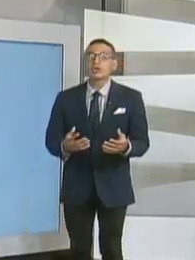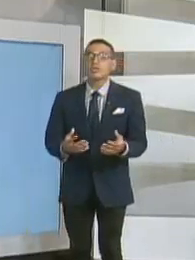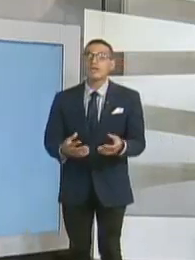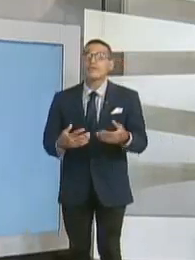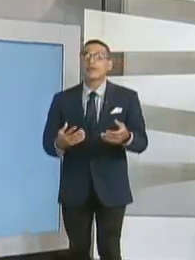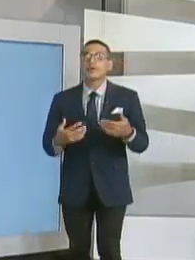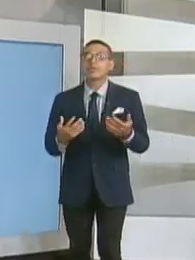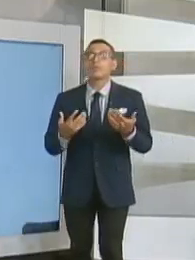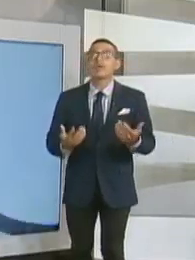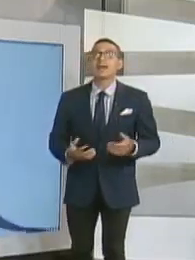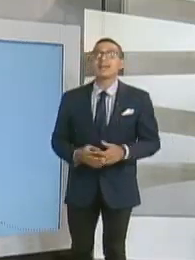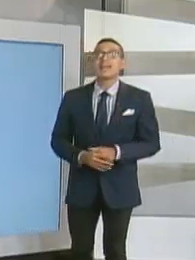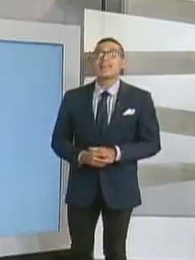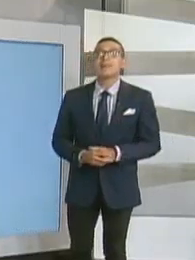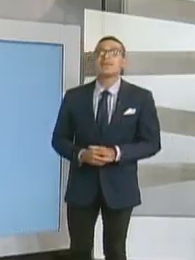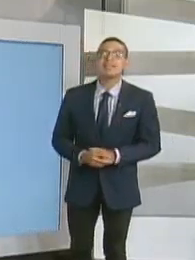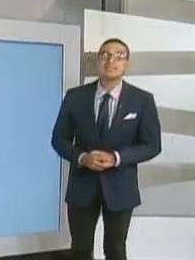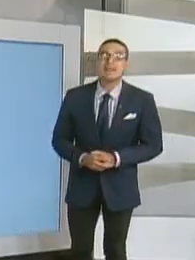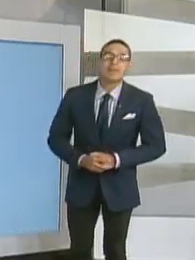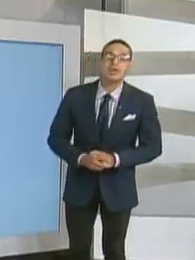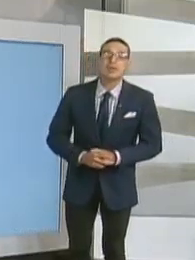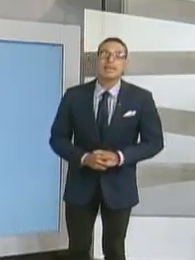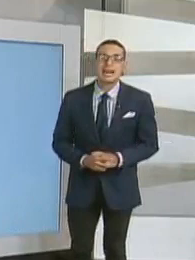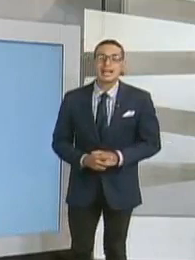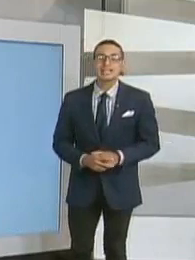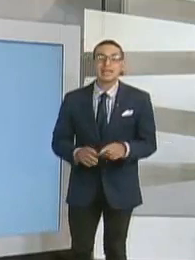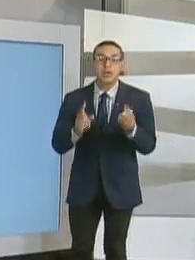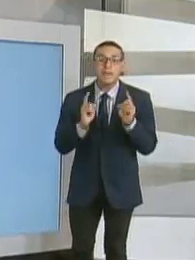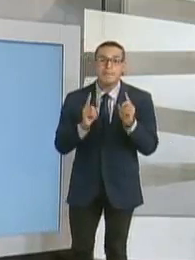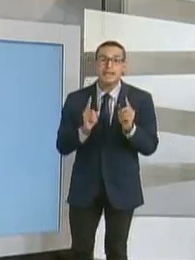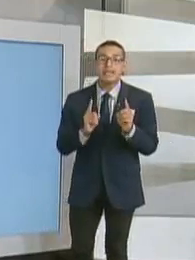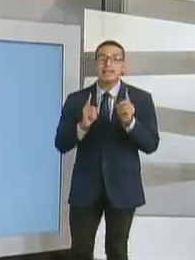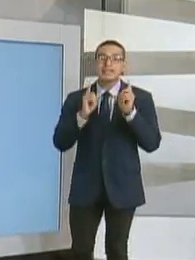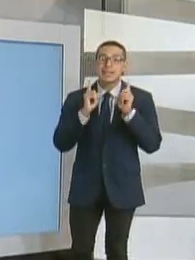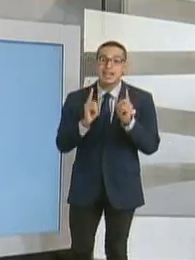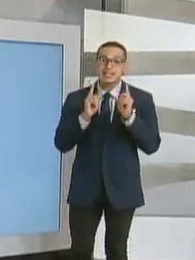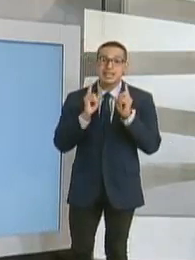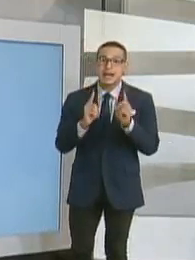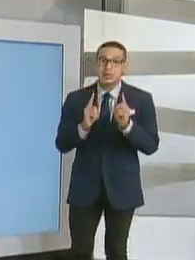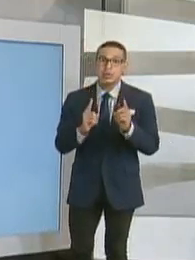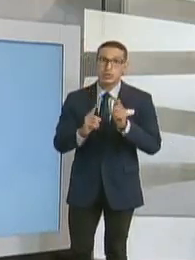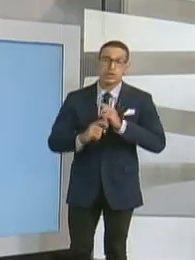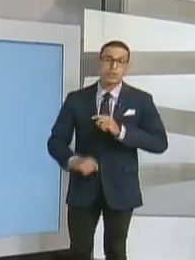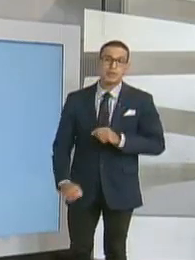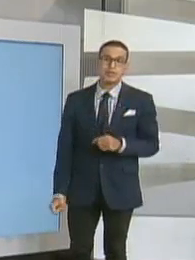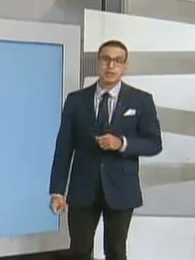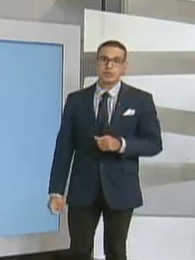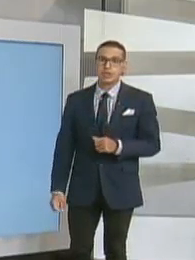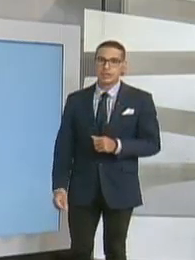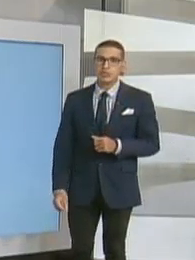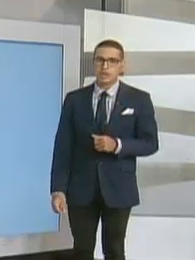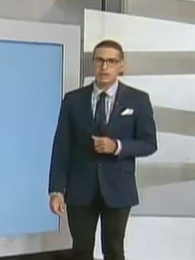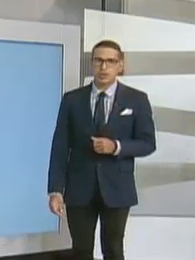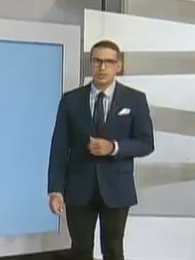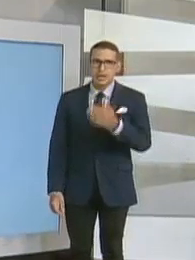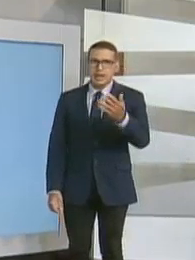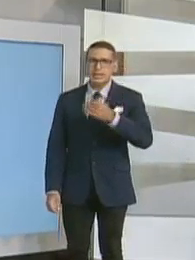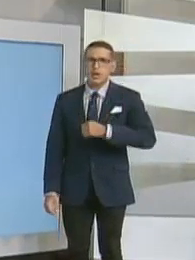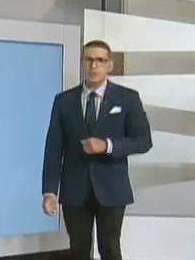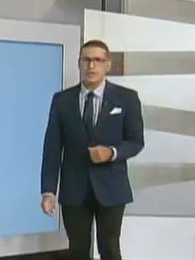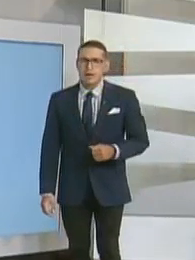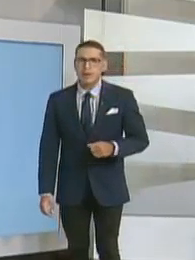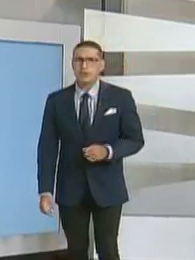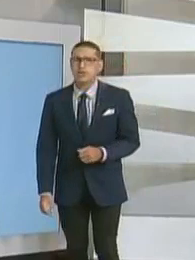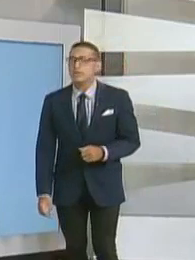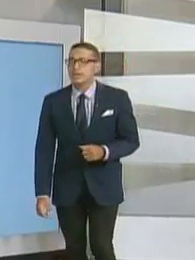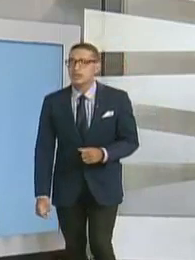nació del fervor popular, la milicia bolivariana. Se cumplen 13 años este 2022 de su creación. A